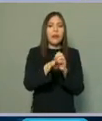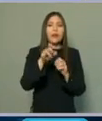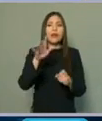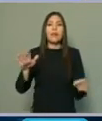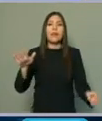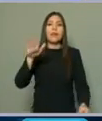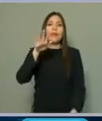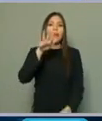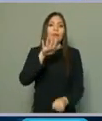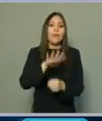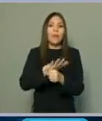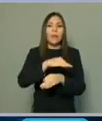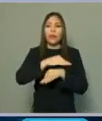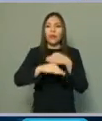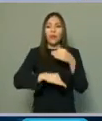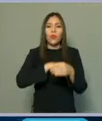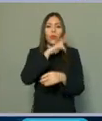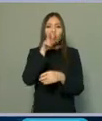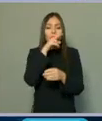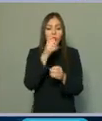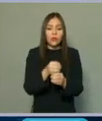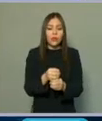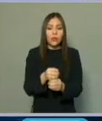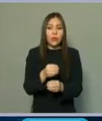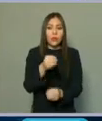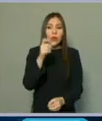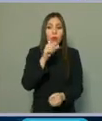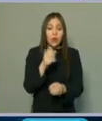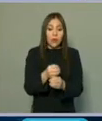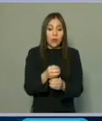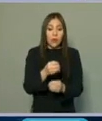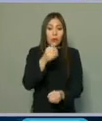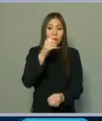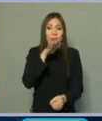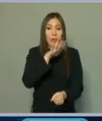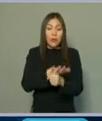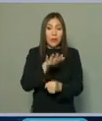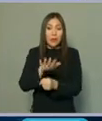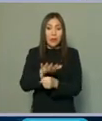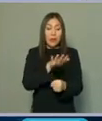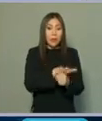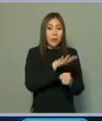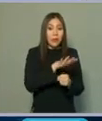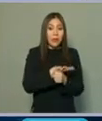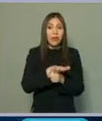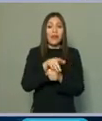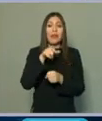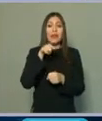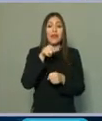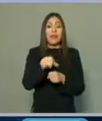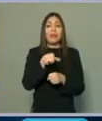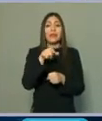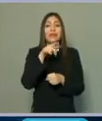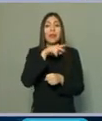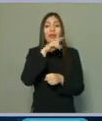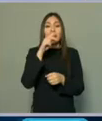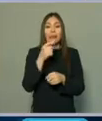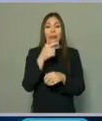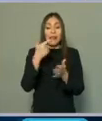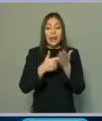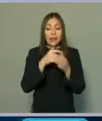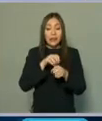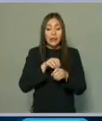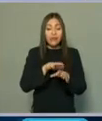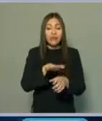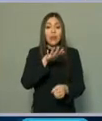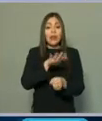lo que quede por atrás del vaso obstruido se va a infartar. ¿Qué quiere decir infarto? Muerte celular. Okay. Entonces viene